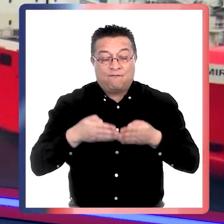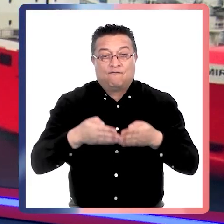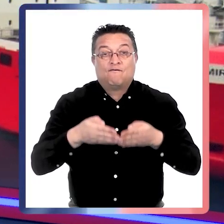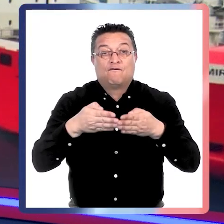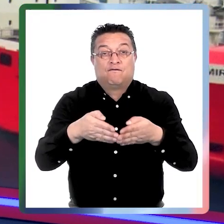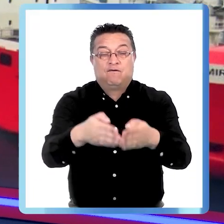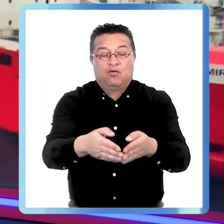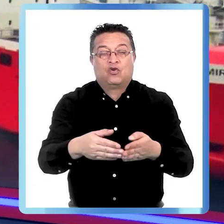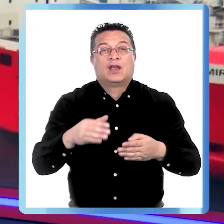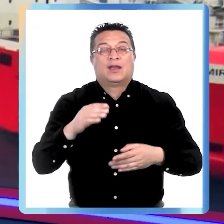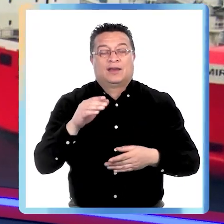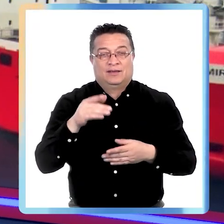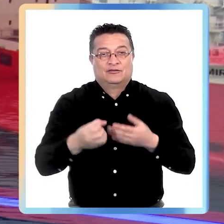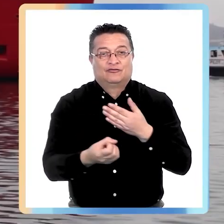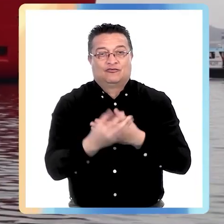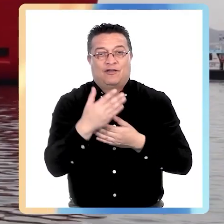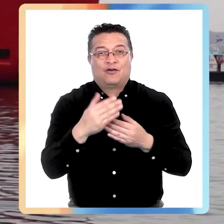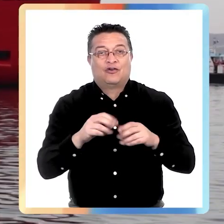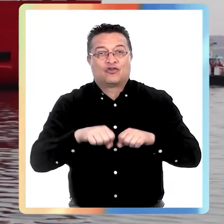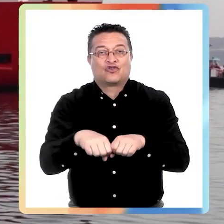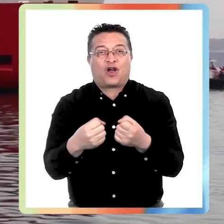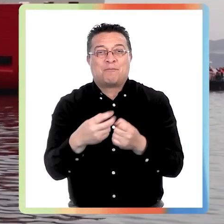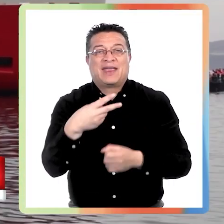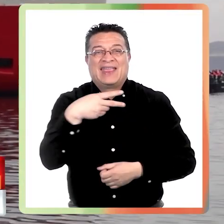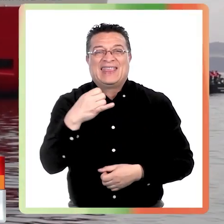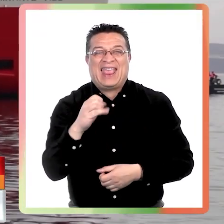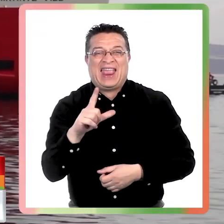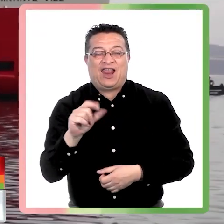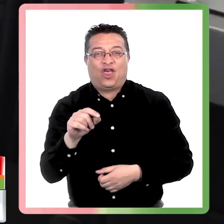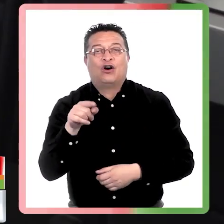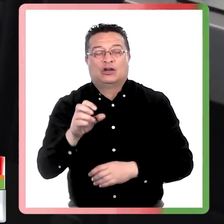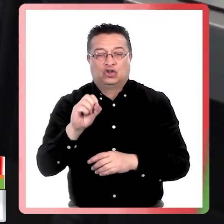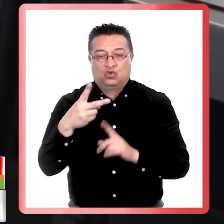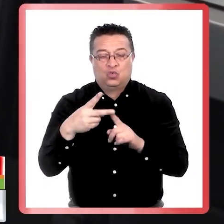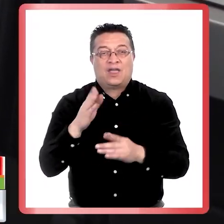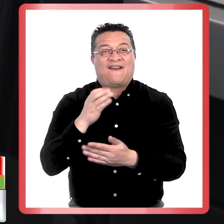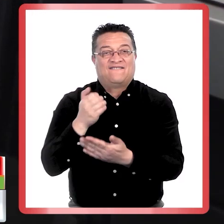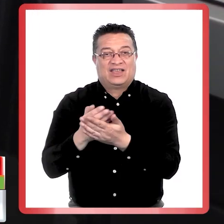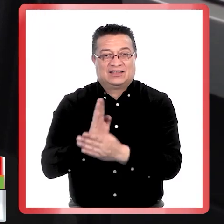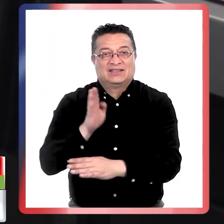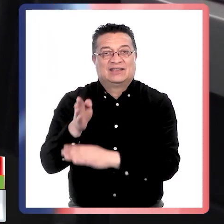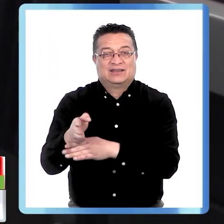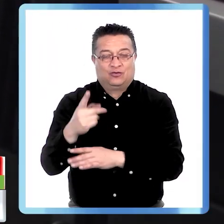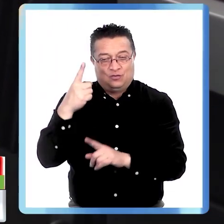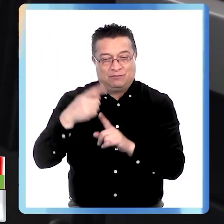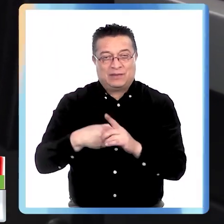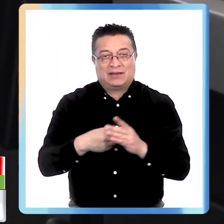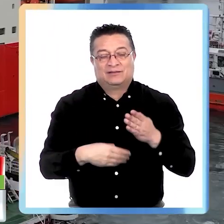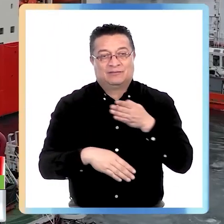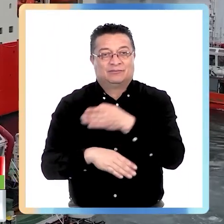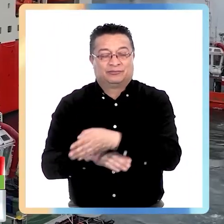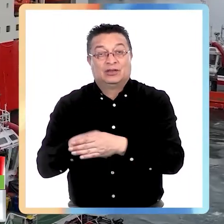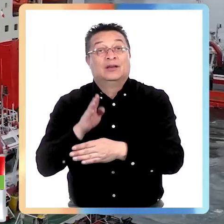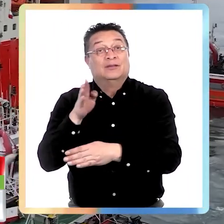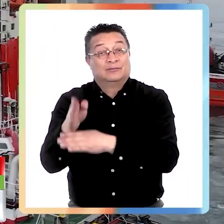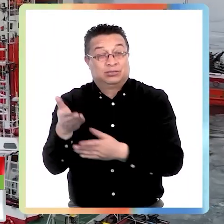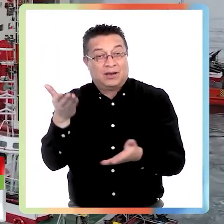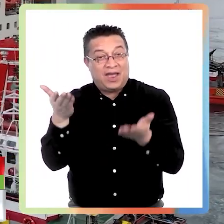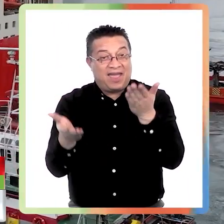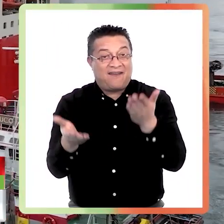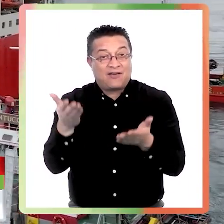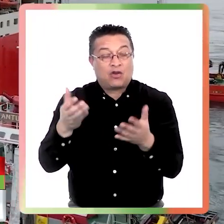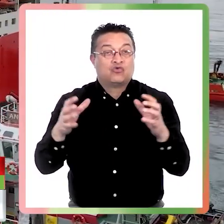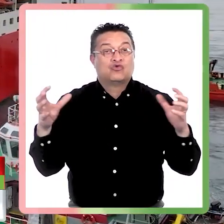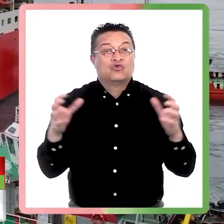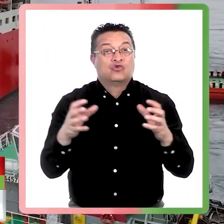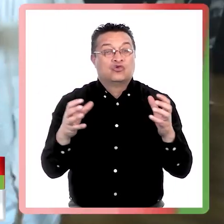buque rompehielos Almirante Biel. Esta es la segunda visita del mandatario a la región del Biobío en el último mes. Esto tras acudir para